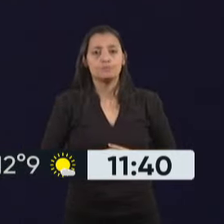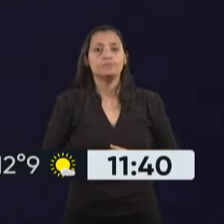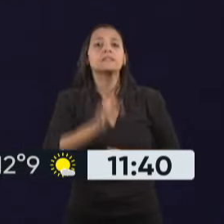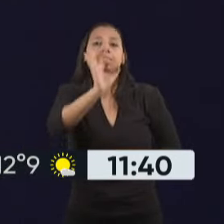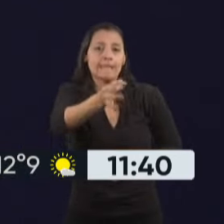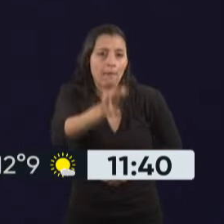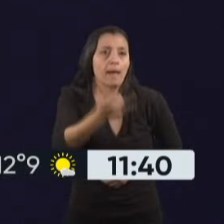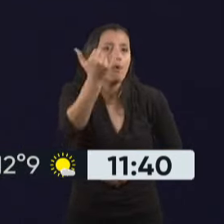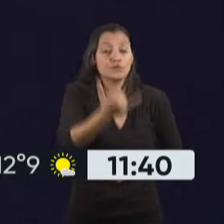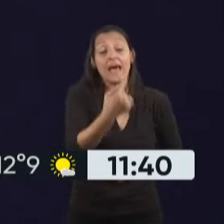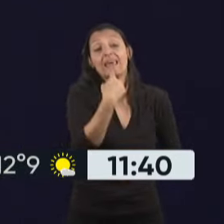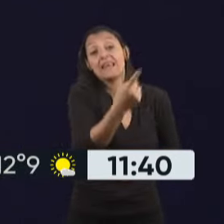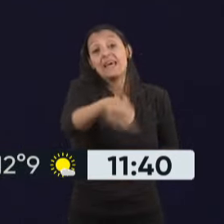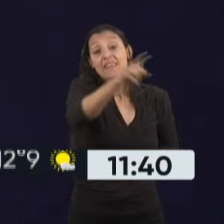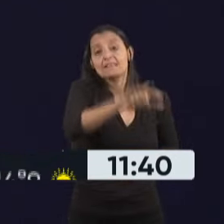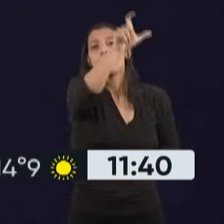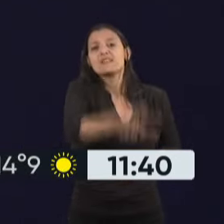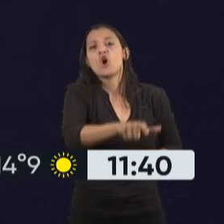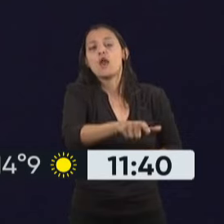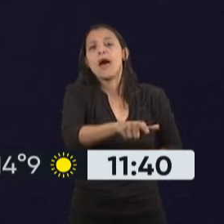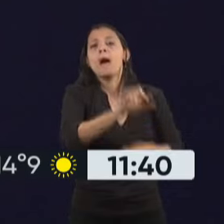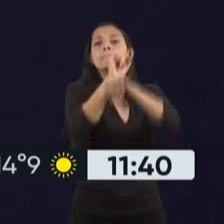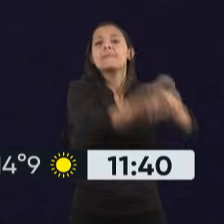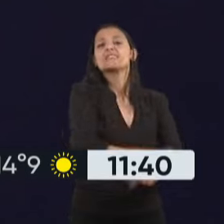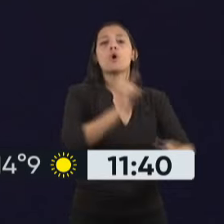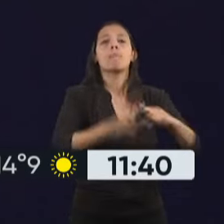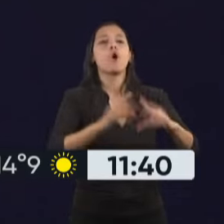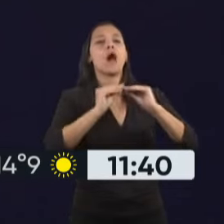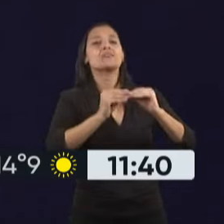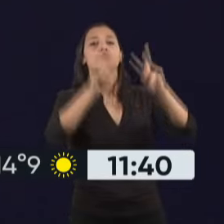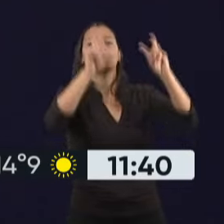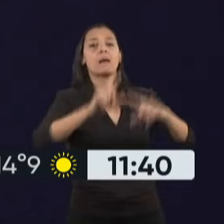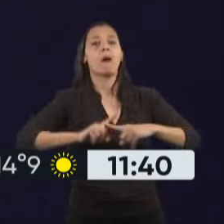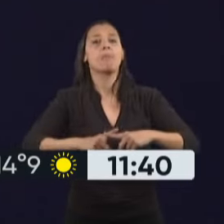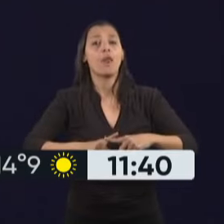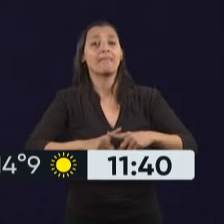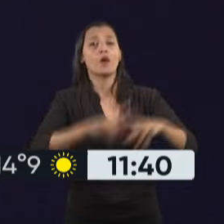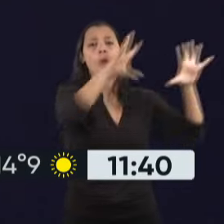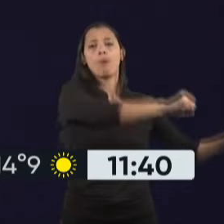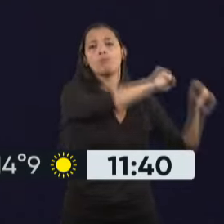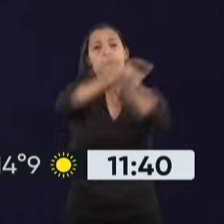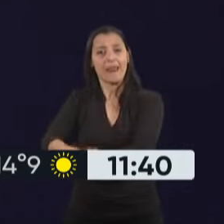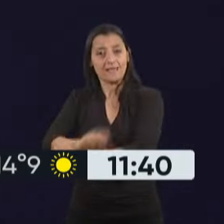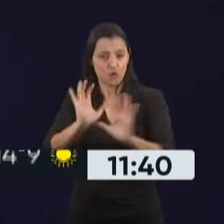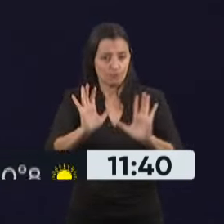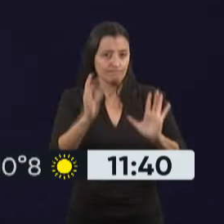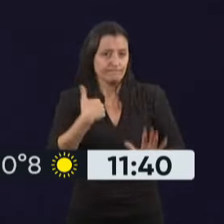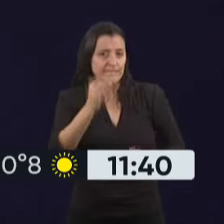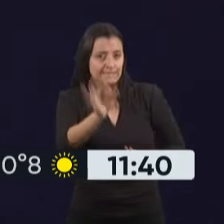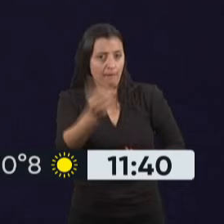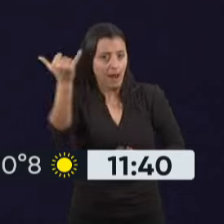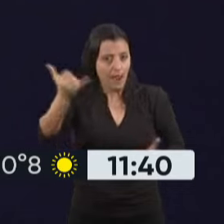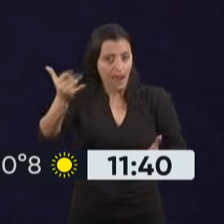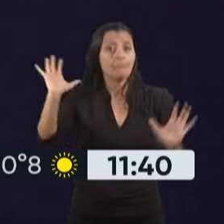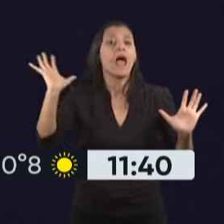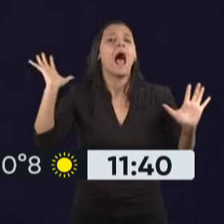presos, lo que se denomina el preso político, digamos, presos donde se entiende que pudo haber algún tipo de